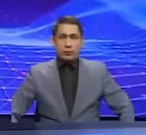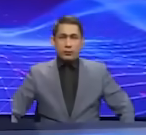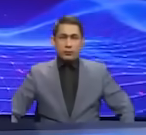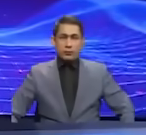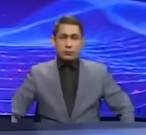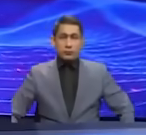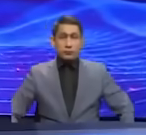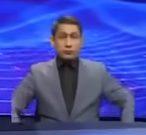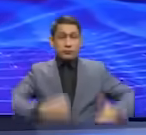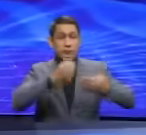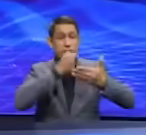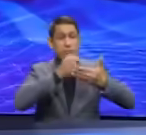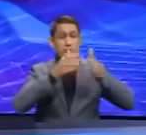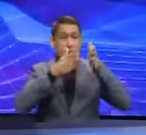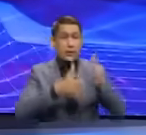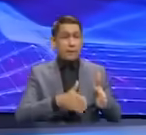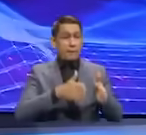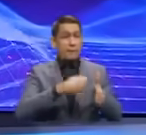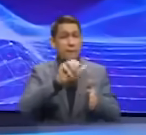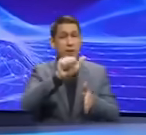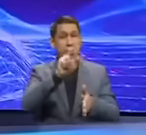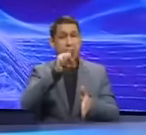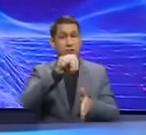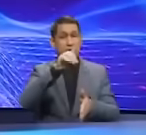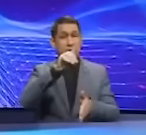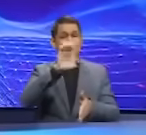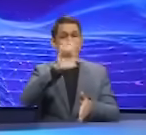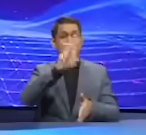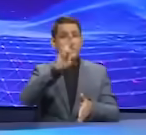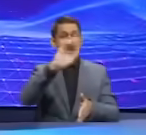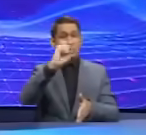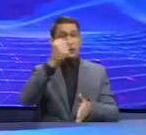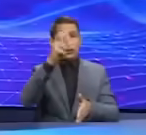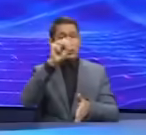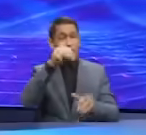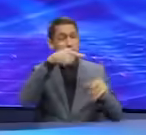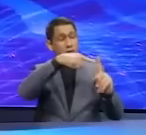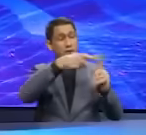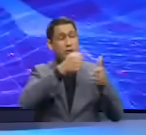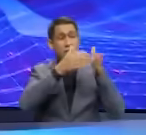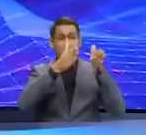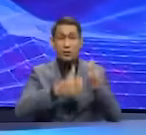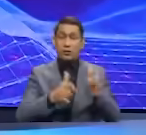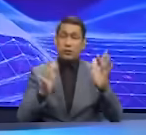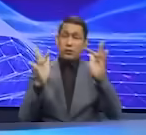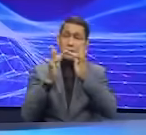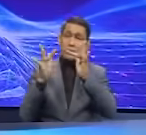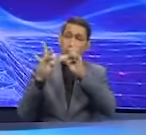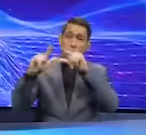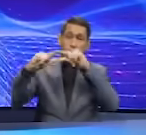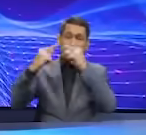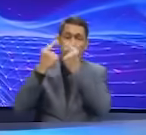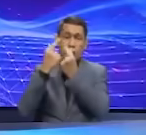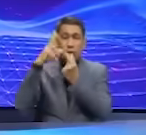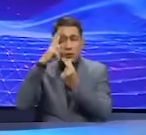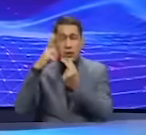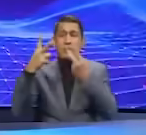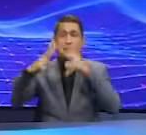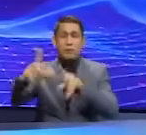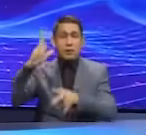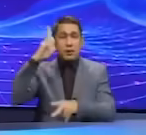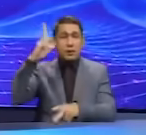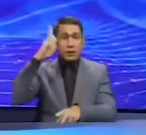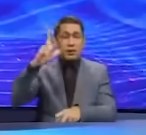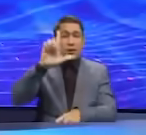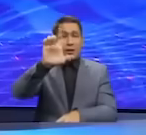El periodista Anderson B. será investigado por la fiscalía. Tendría nexos con el narcotraficante Leandro N.,